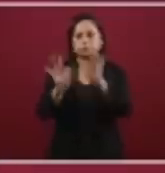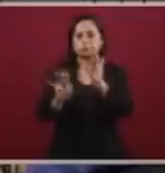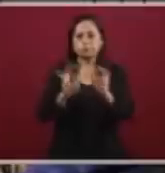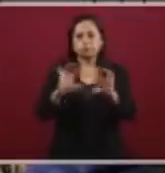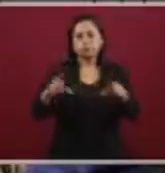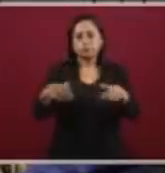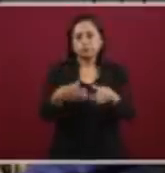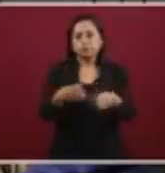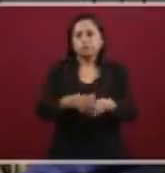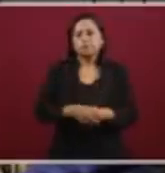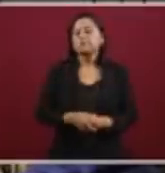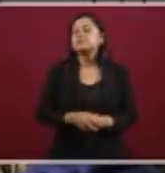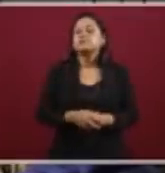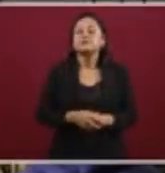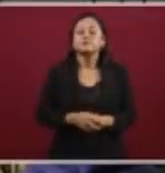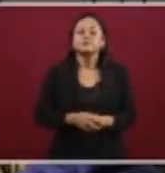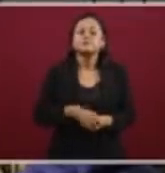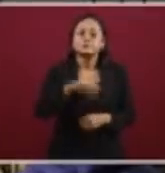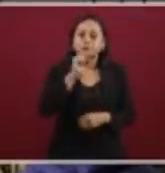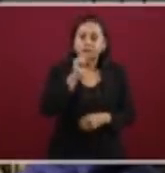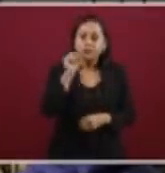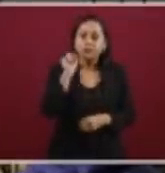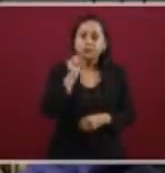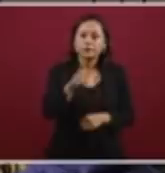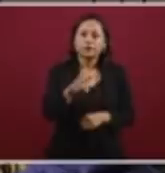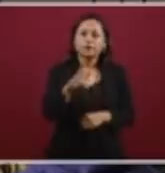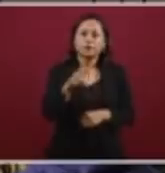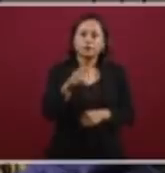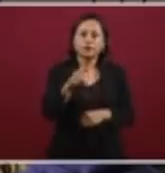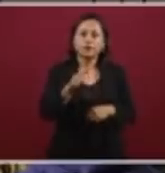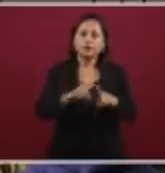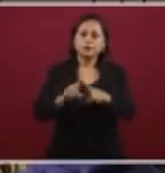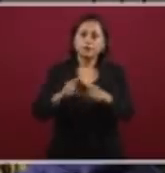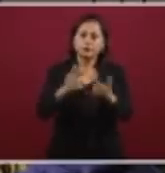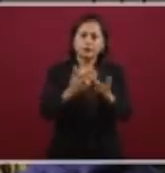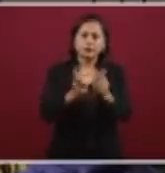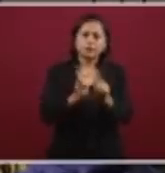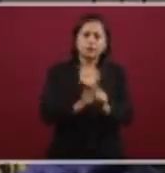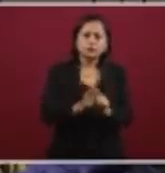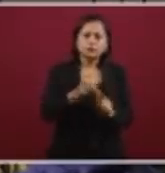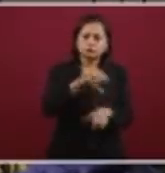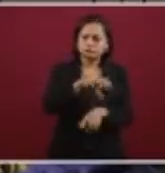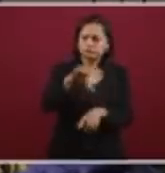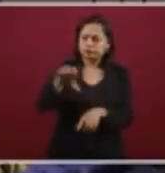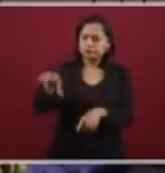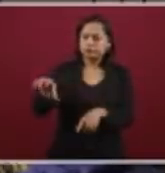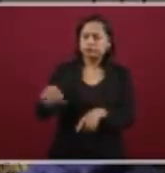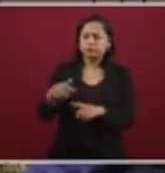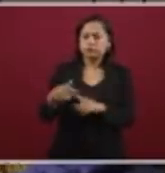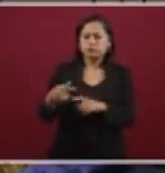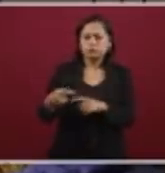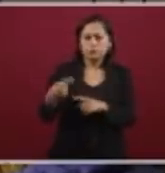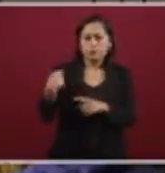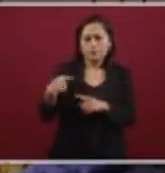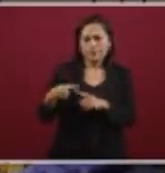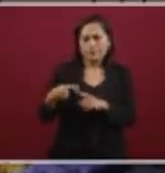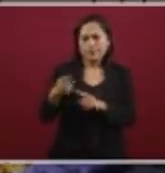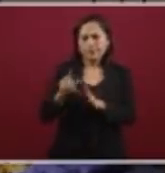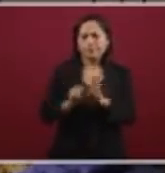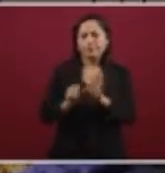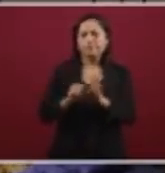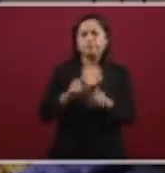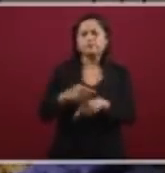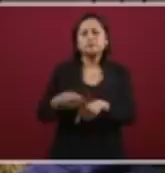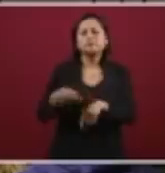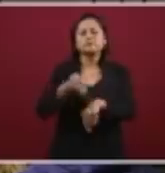y de manera muy completa señalar los operativos que se han venido desarrollando en estos meses debo señalar que de